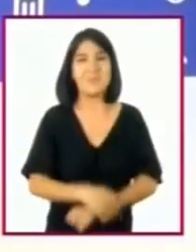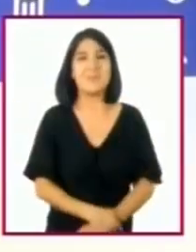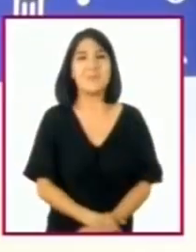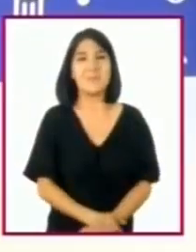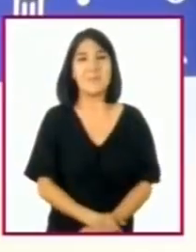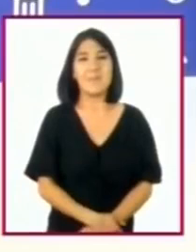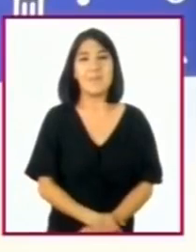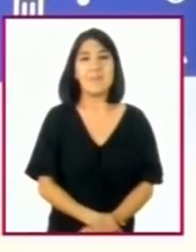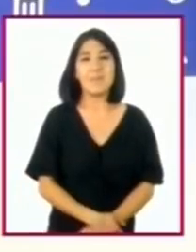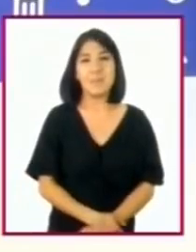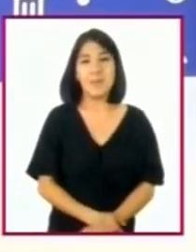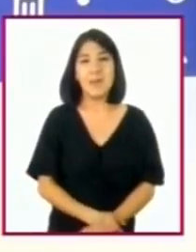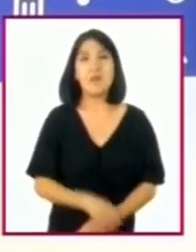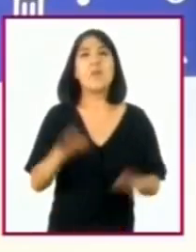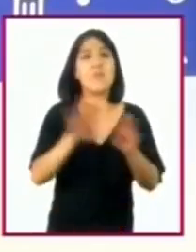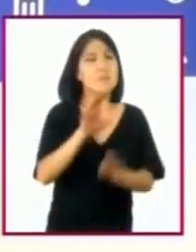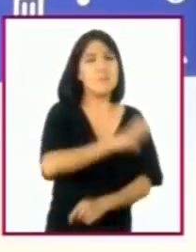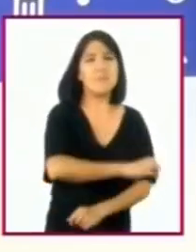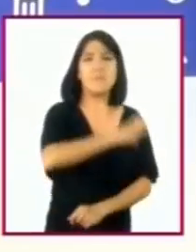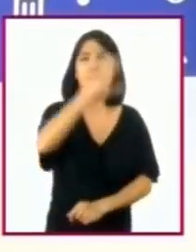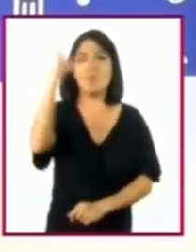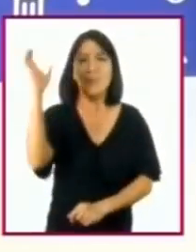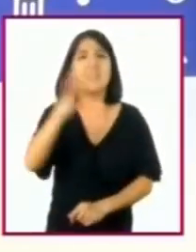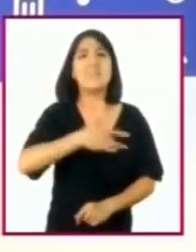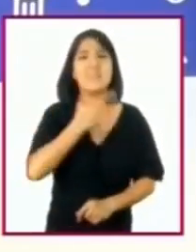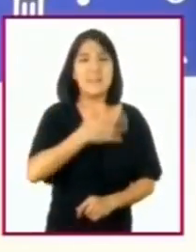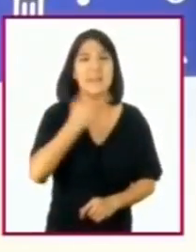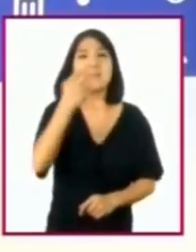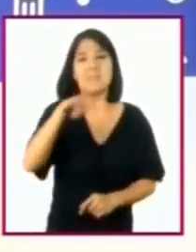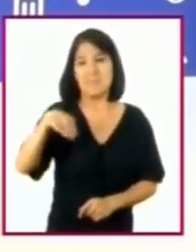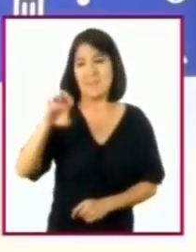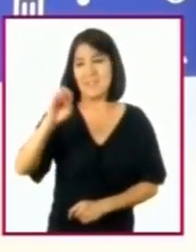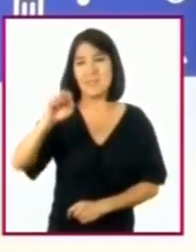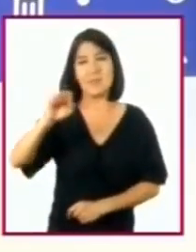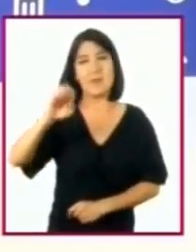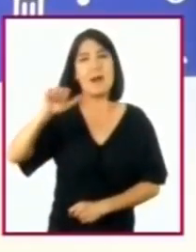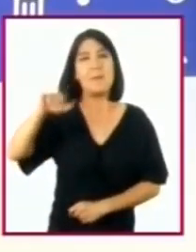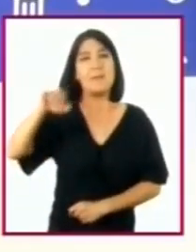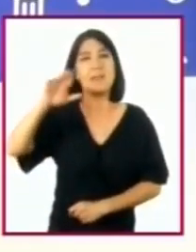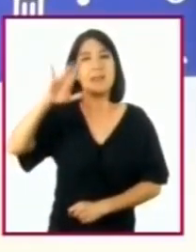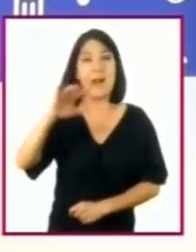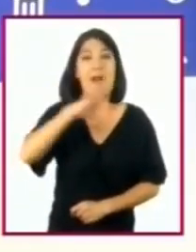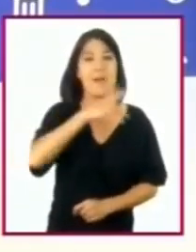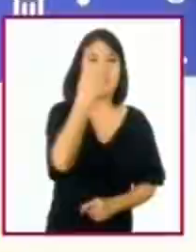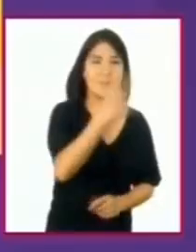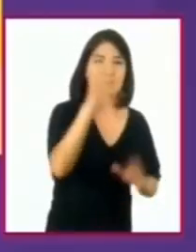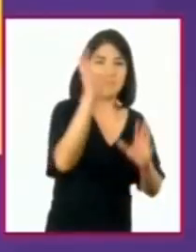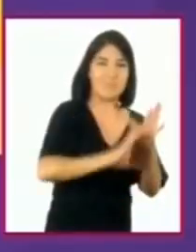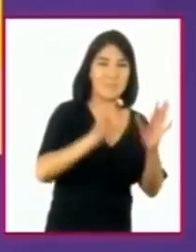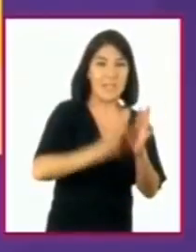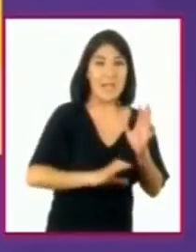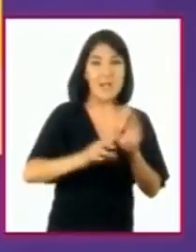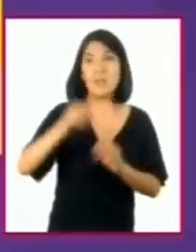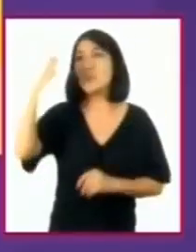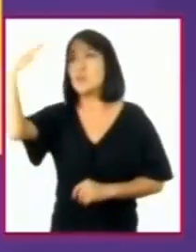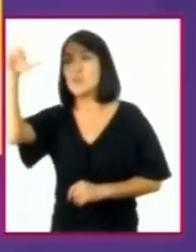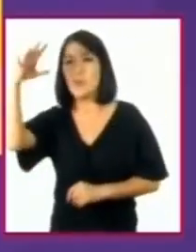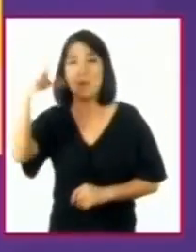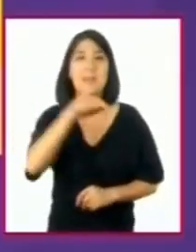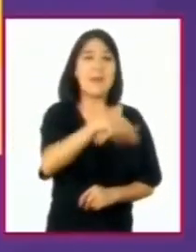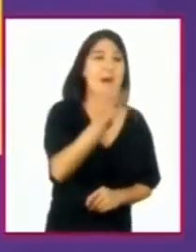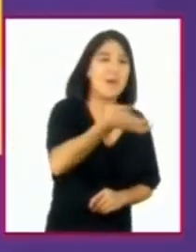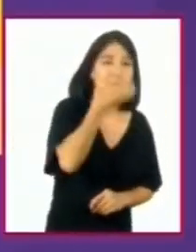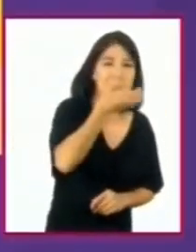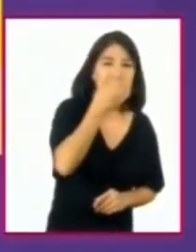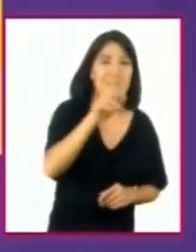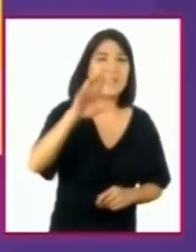En relación con la astronomía, los mesoamericanos tenían dos calendarios, el solar y el ritual. Mediante